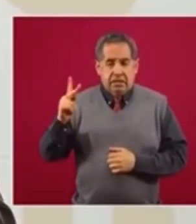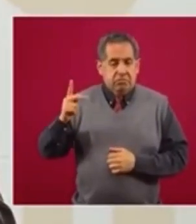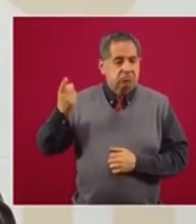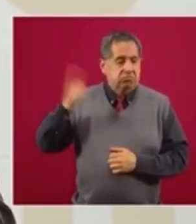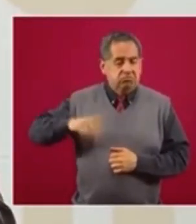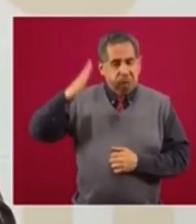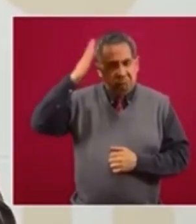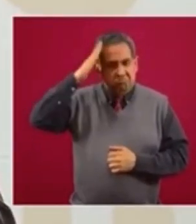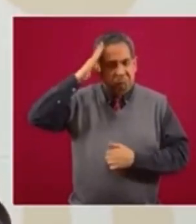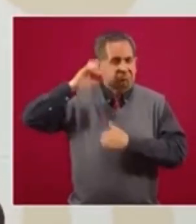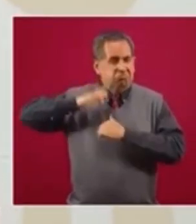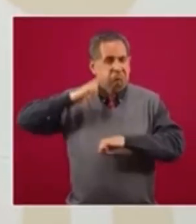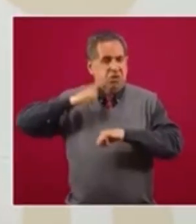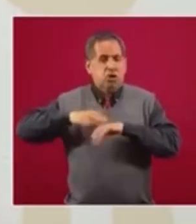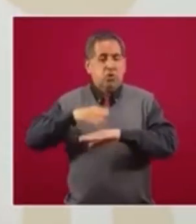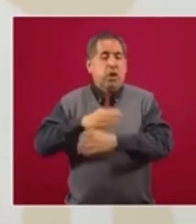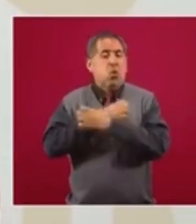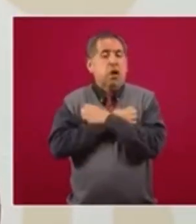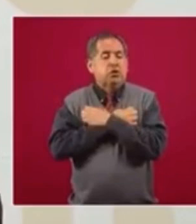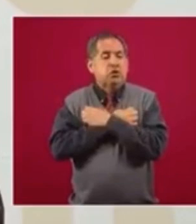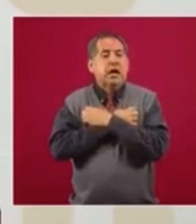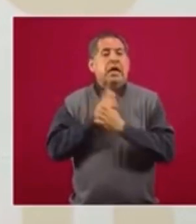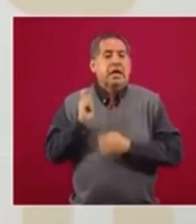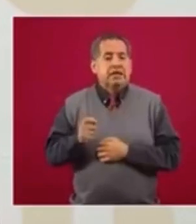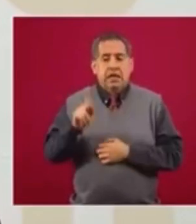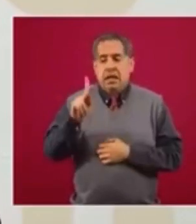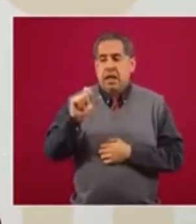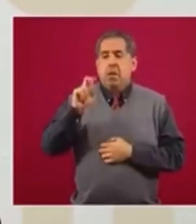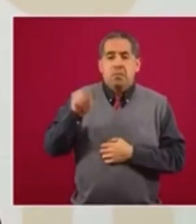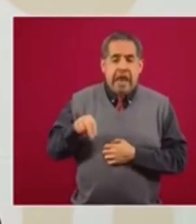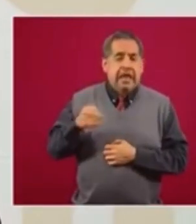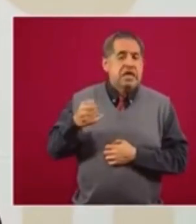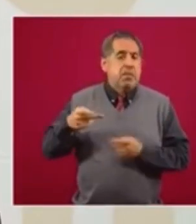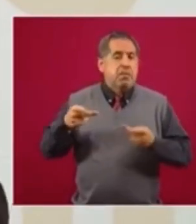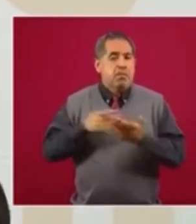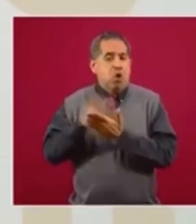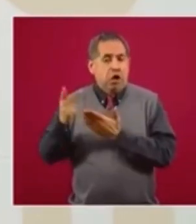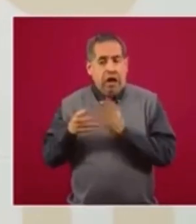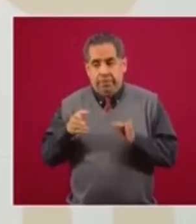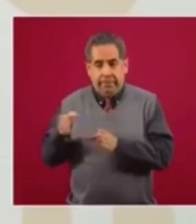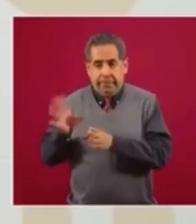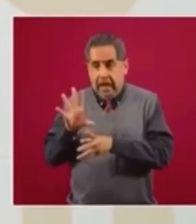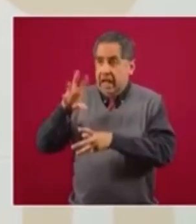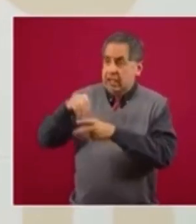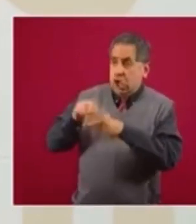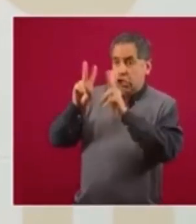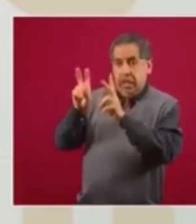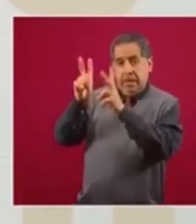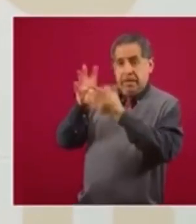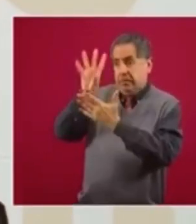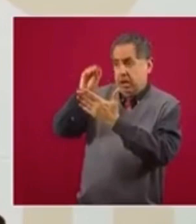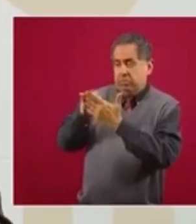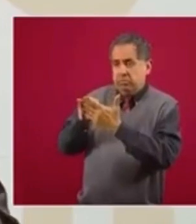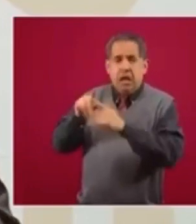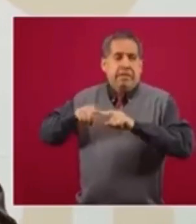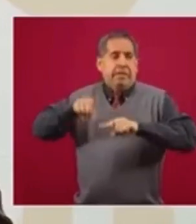autoridad educativa en términos de planes y programas de estudio. Los contenidos, esos